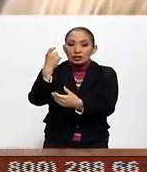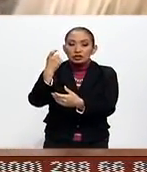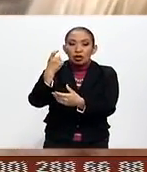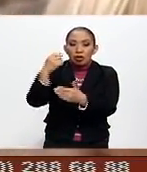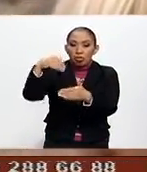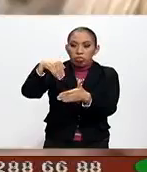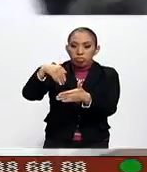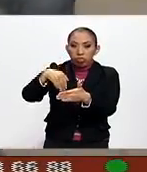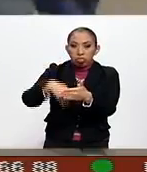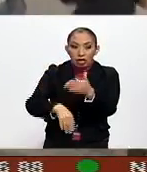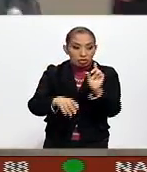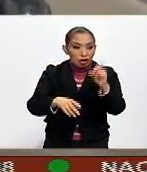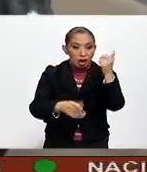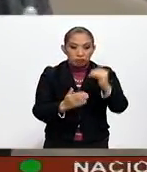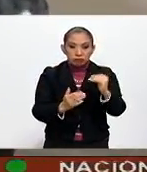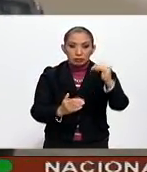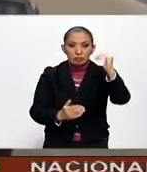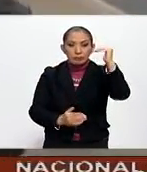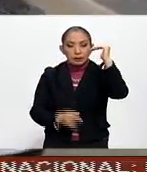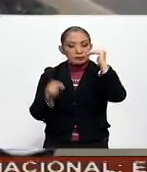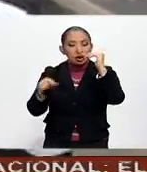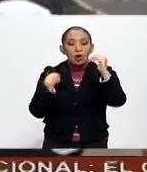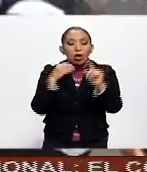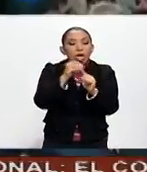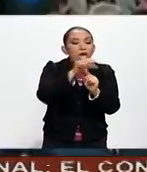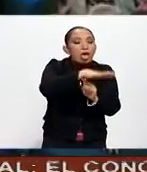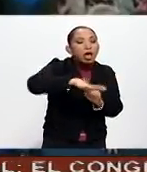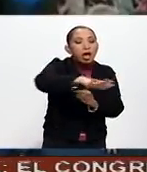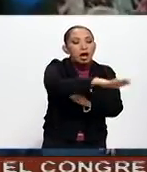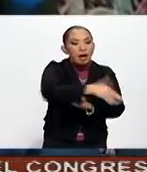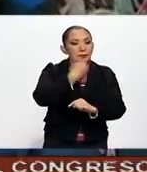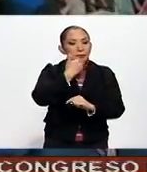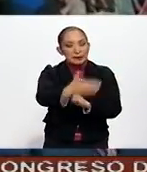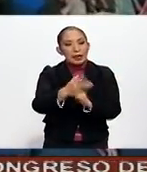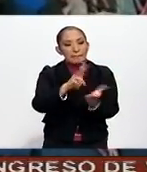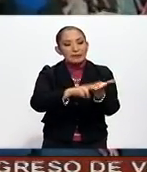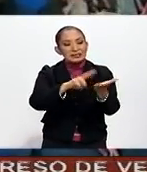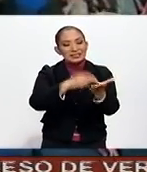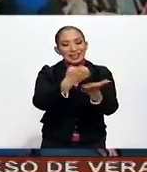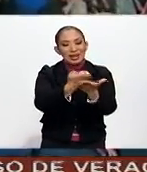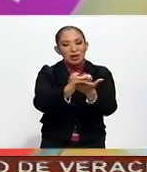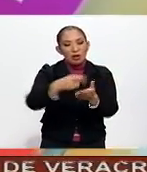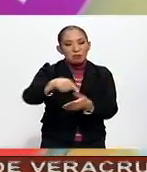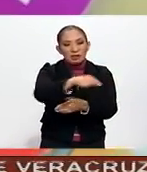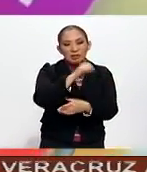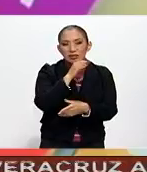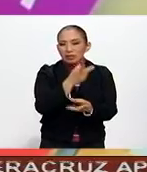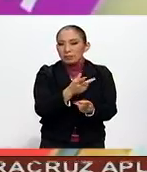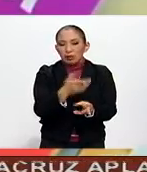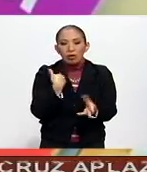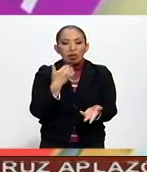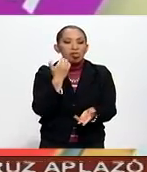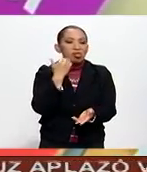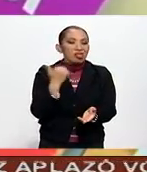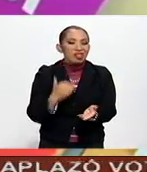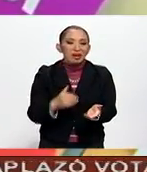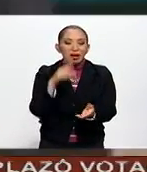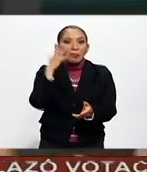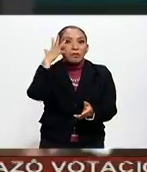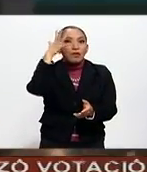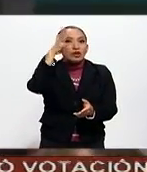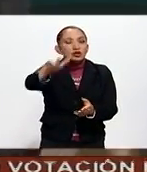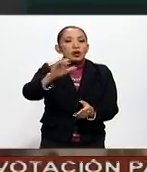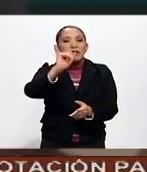frente al dólar de los últimos meses pues no contamine la formación de precios en la economía, ni tampoco deteriore las